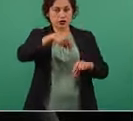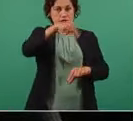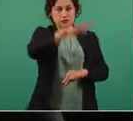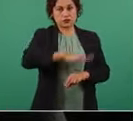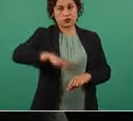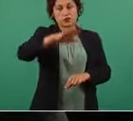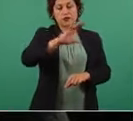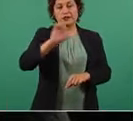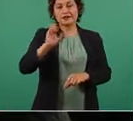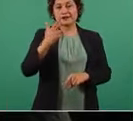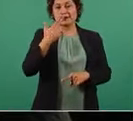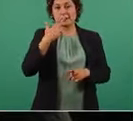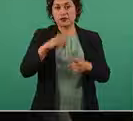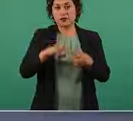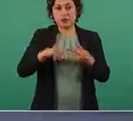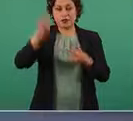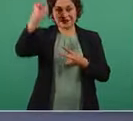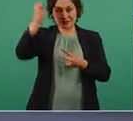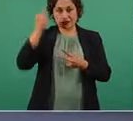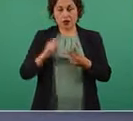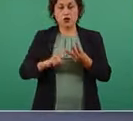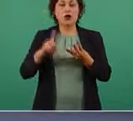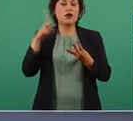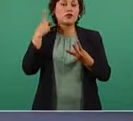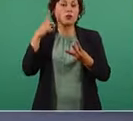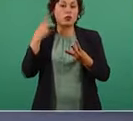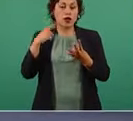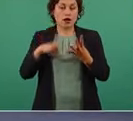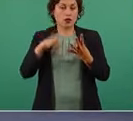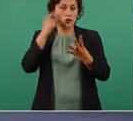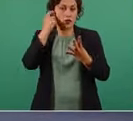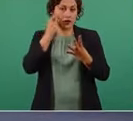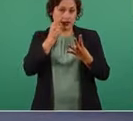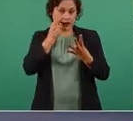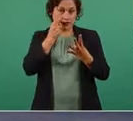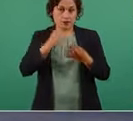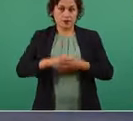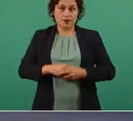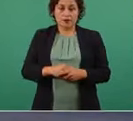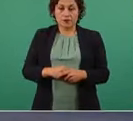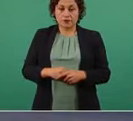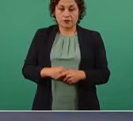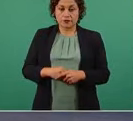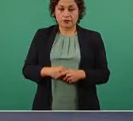Chihuahua, Sinaloa, Durango y Guerrero. Adelante, por favor.